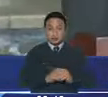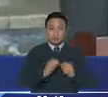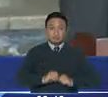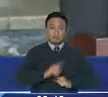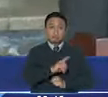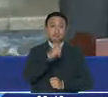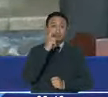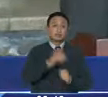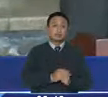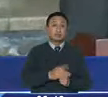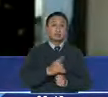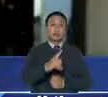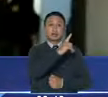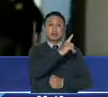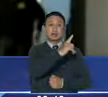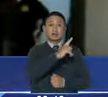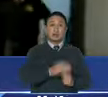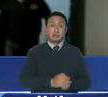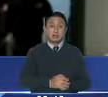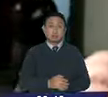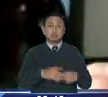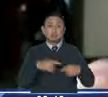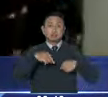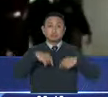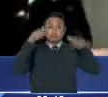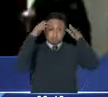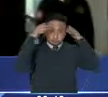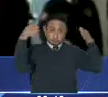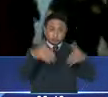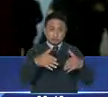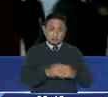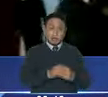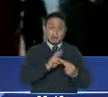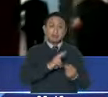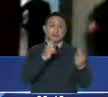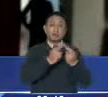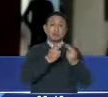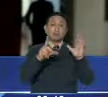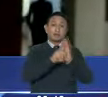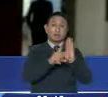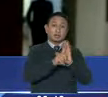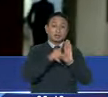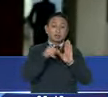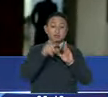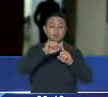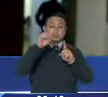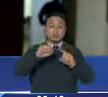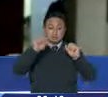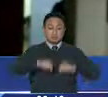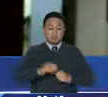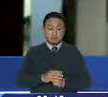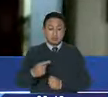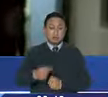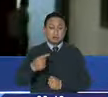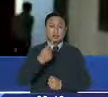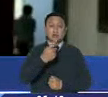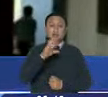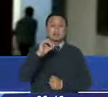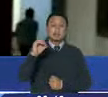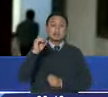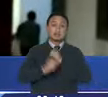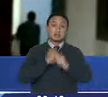encabezada por Augusto de la Torre. Nos vamos a enfocar en la reforma legal que se necesita para que este sistema sea viable para los siguientes 100 años.